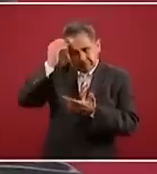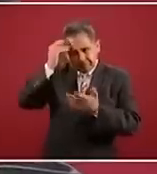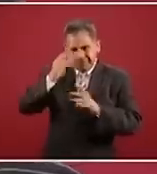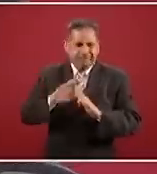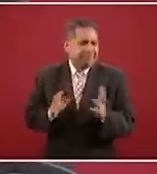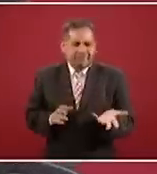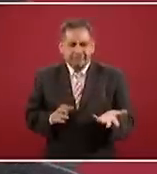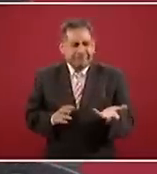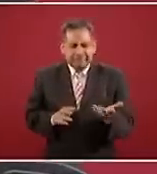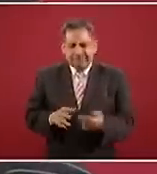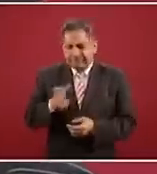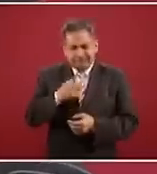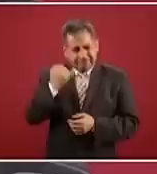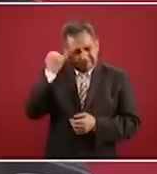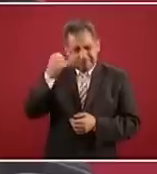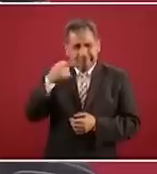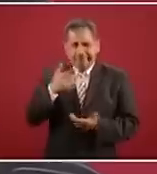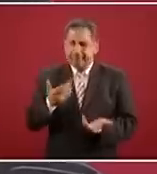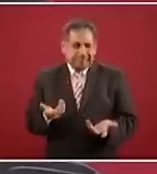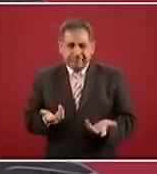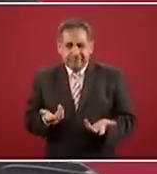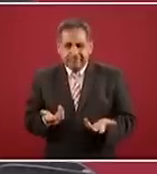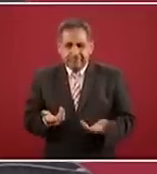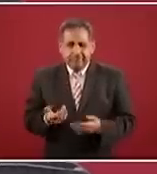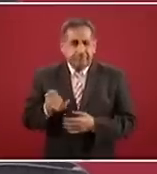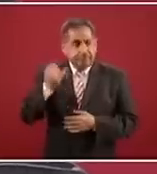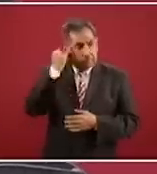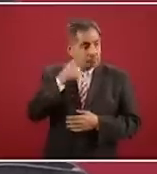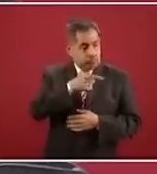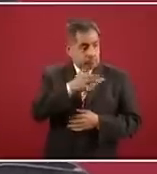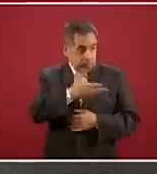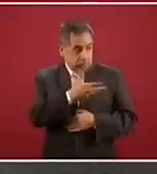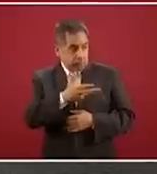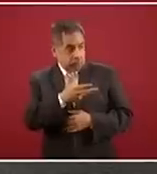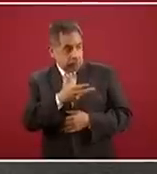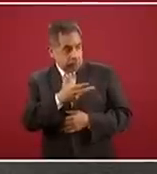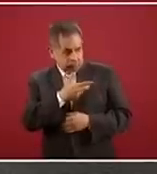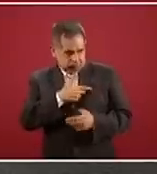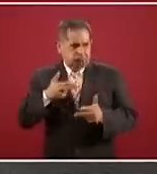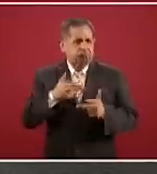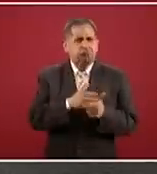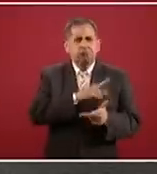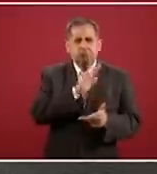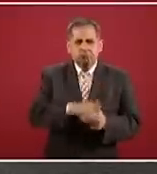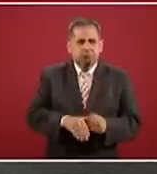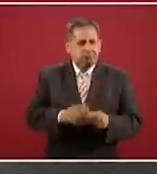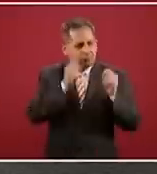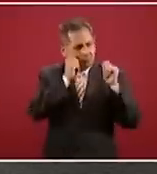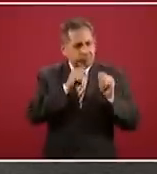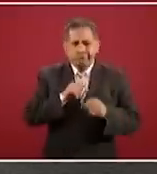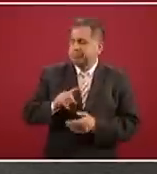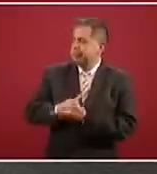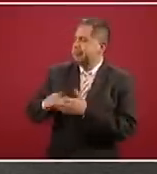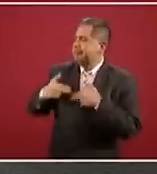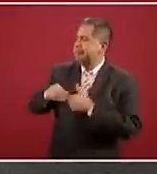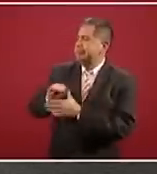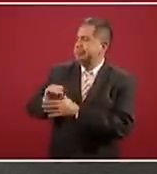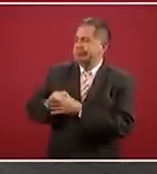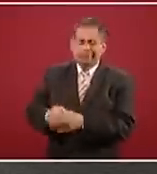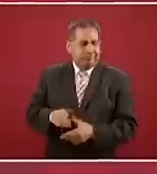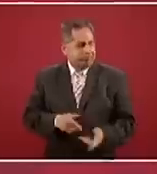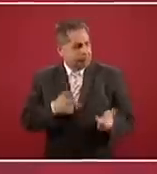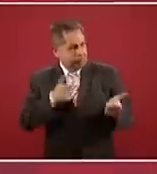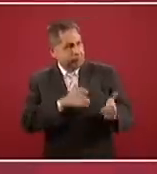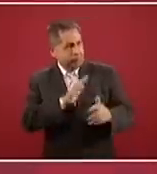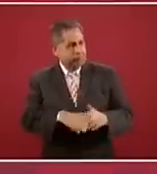o el criterio de que tú actúa y nosotros nos hacemos cargo de los derechos humanos, pues ya no deben de estar